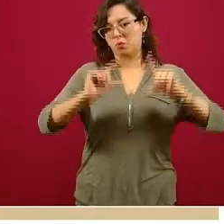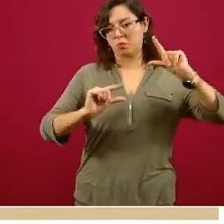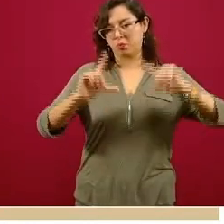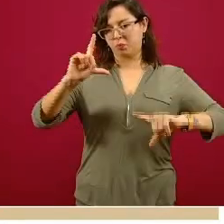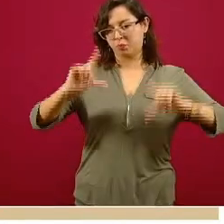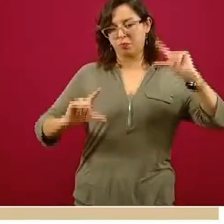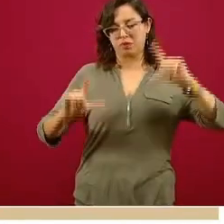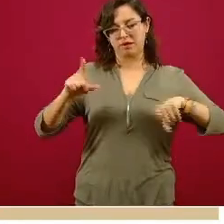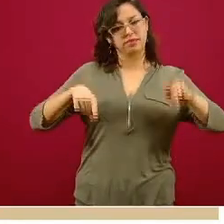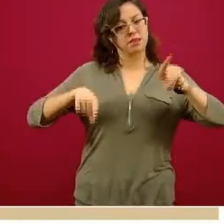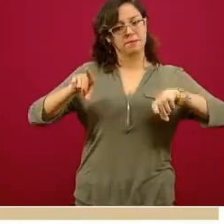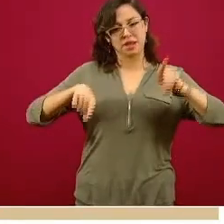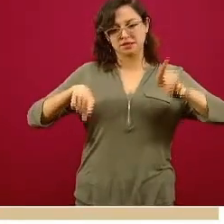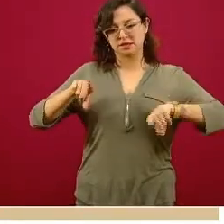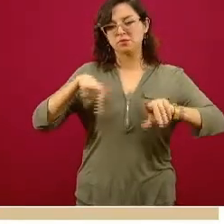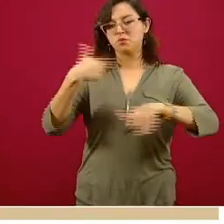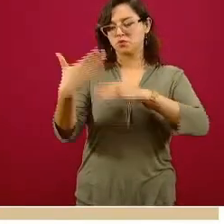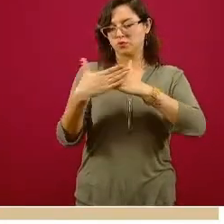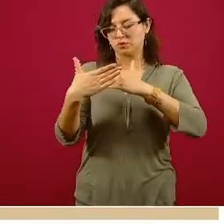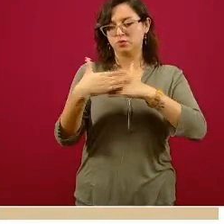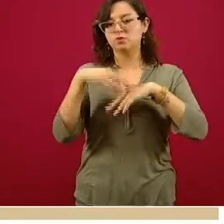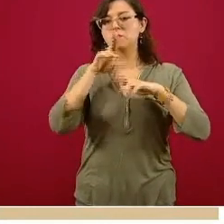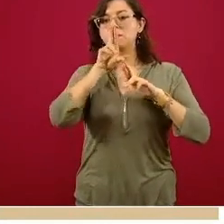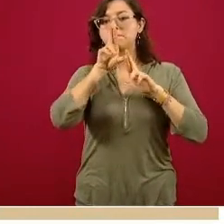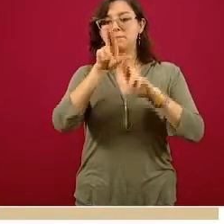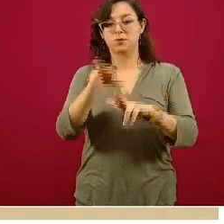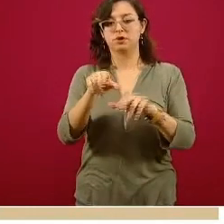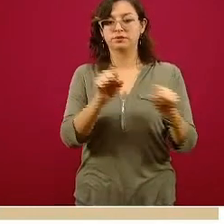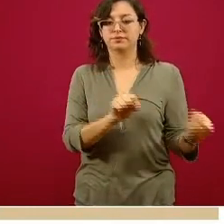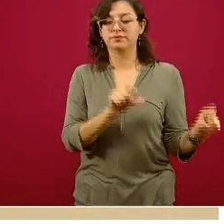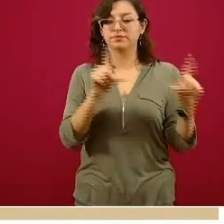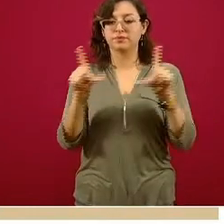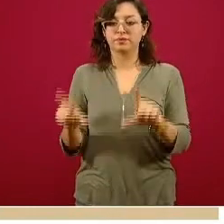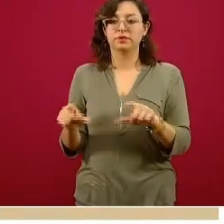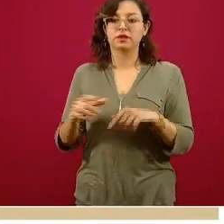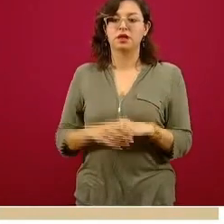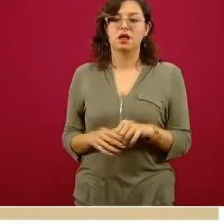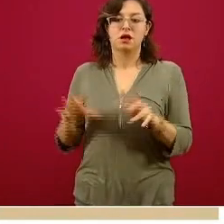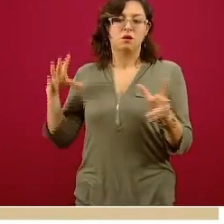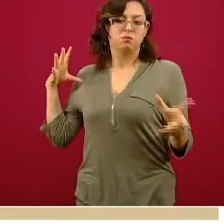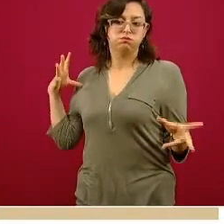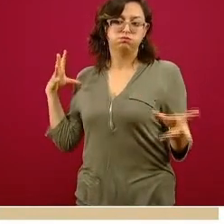se encuentra. La siguiente diapositiva es la carga acumulada, los